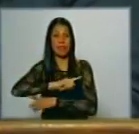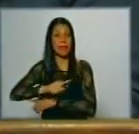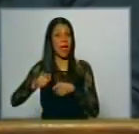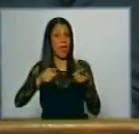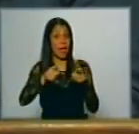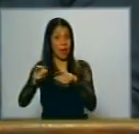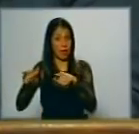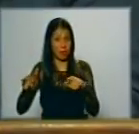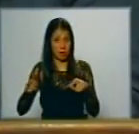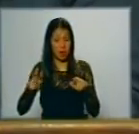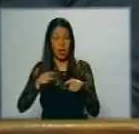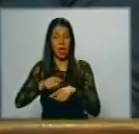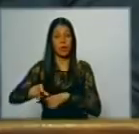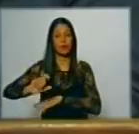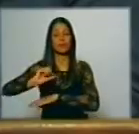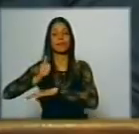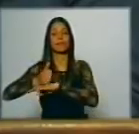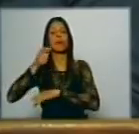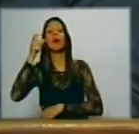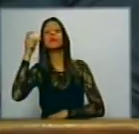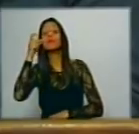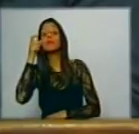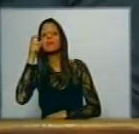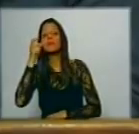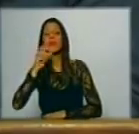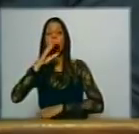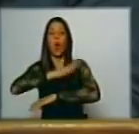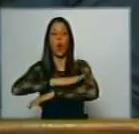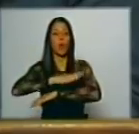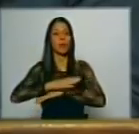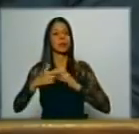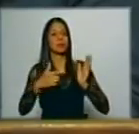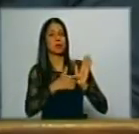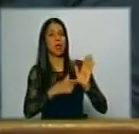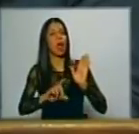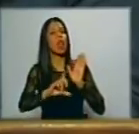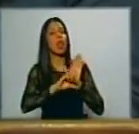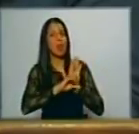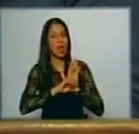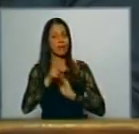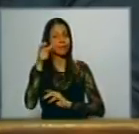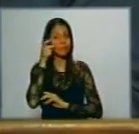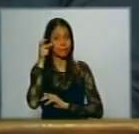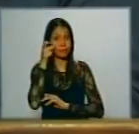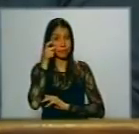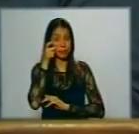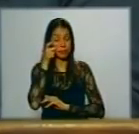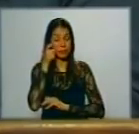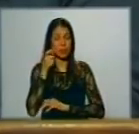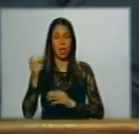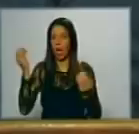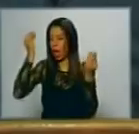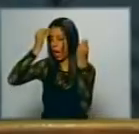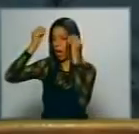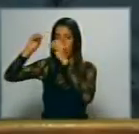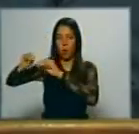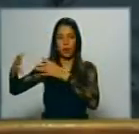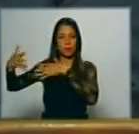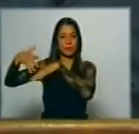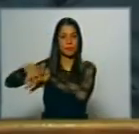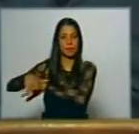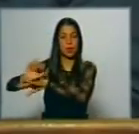obligación de velar por el cumplimiento de la presente ley constitucional, en coordinación con